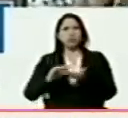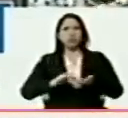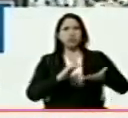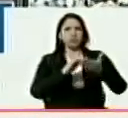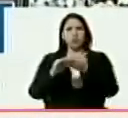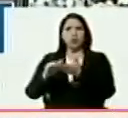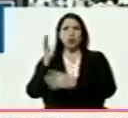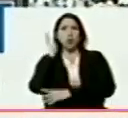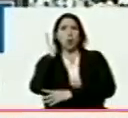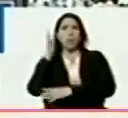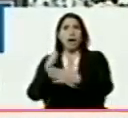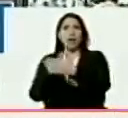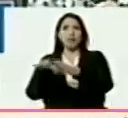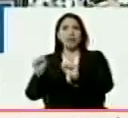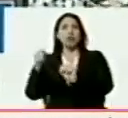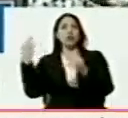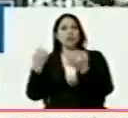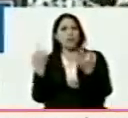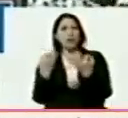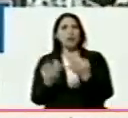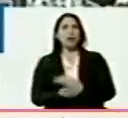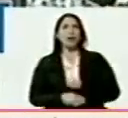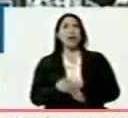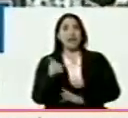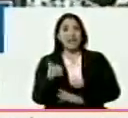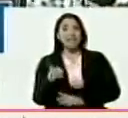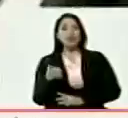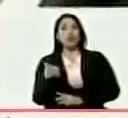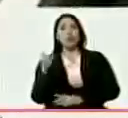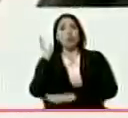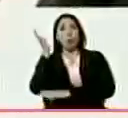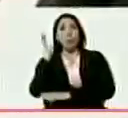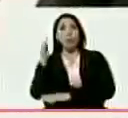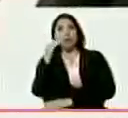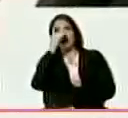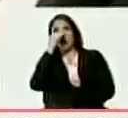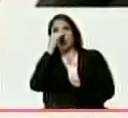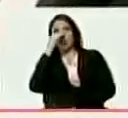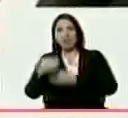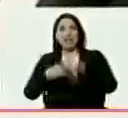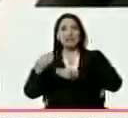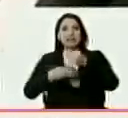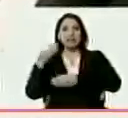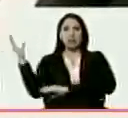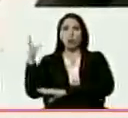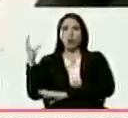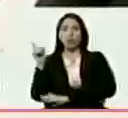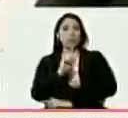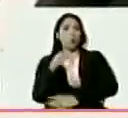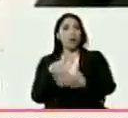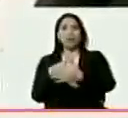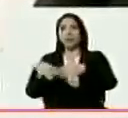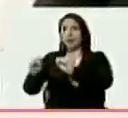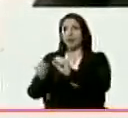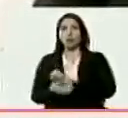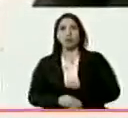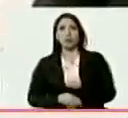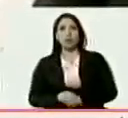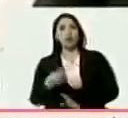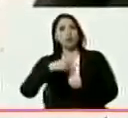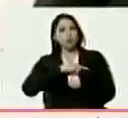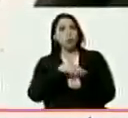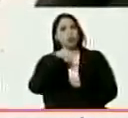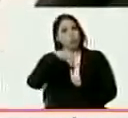antiterrorista, dice, en verdad es una cumbre terrorista. no antiterroristas. Los antiterroristas